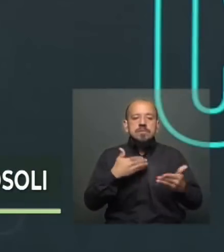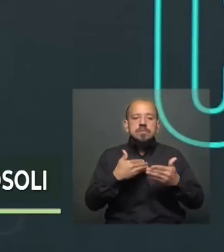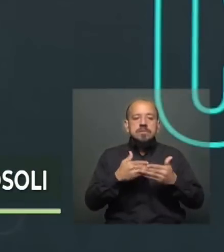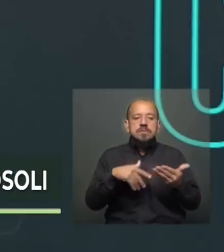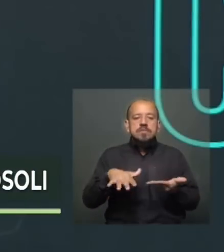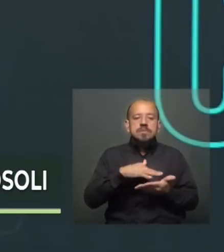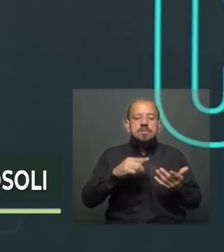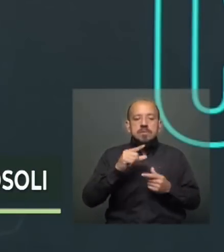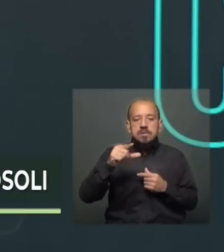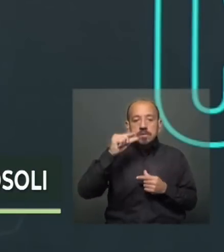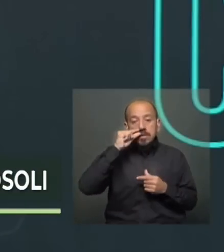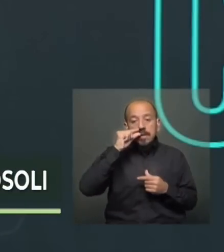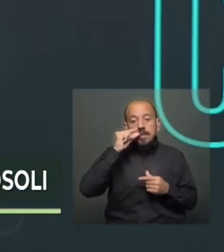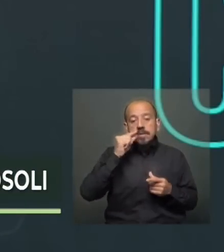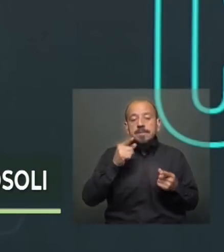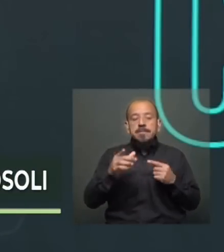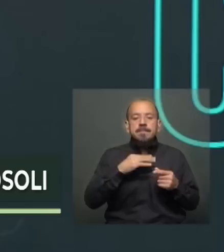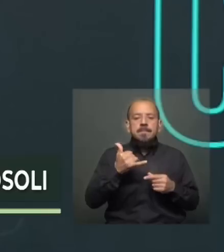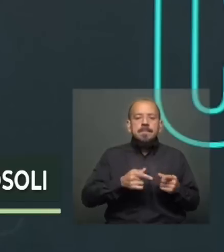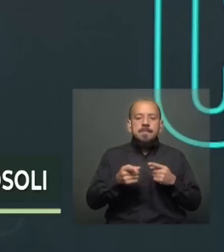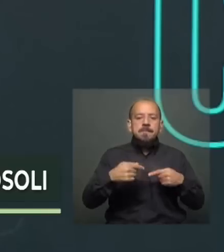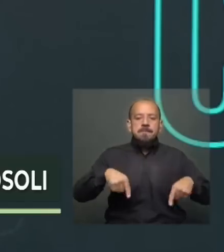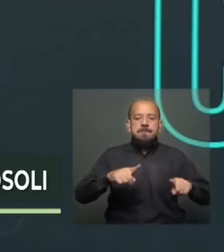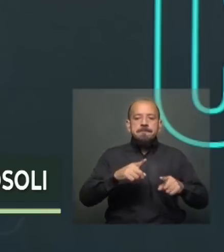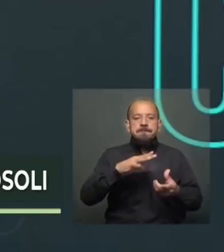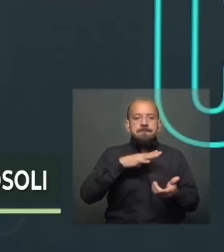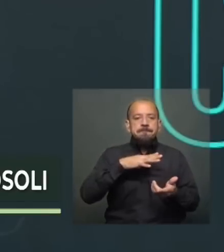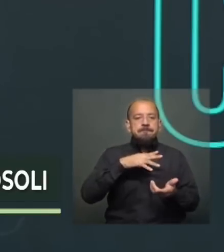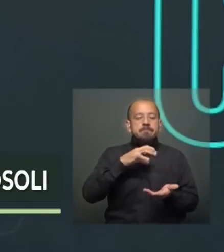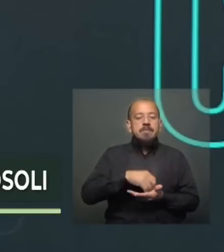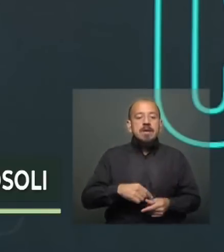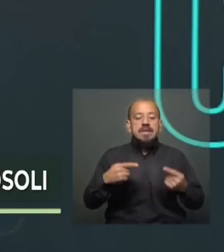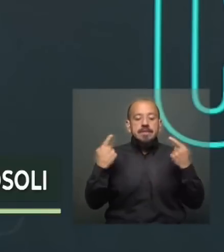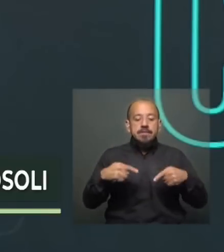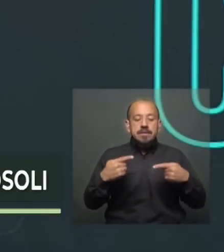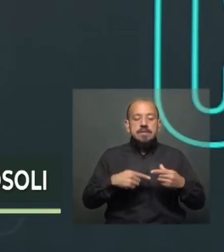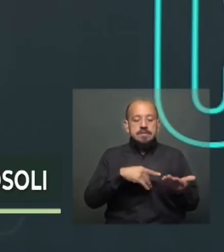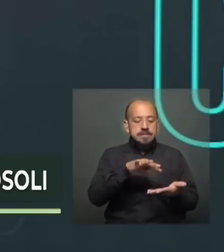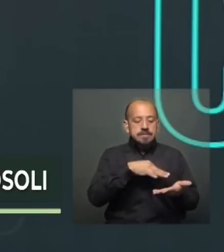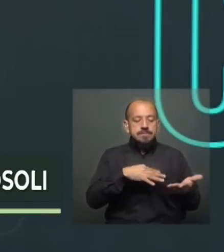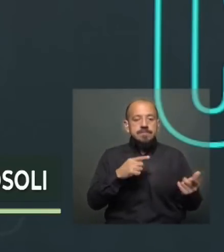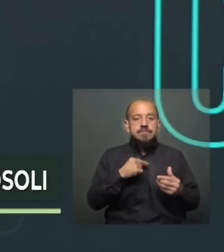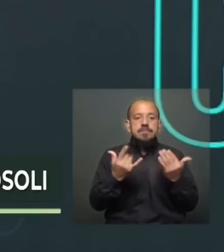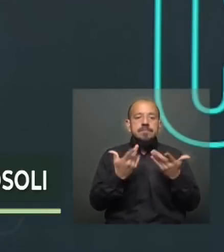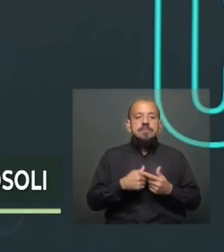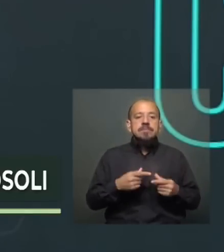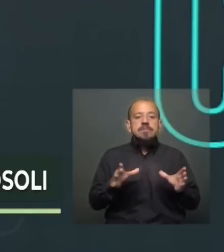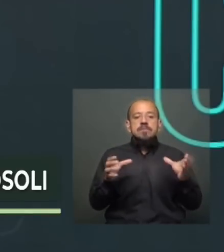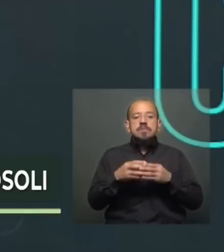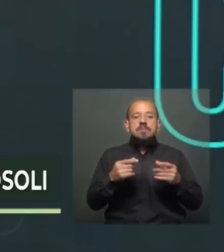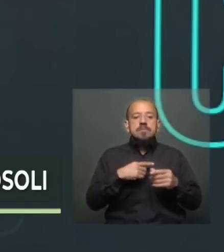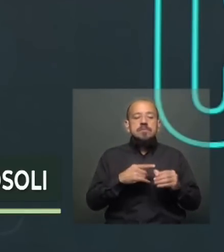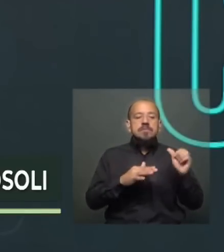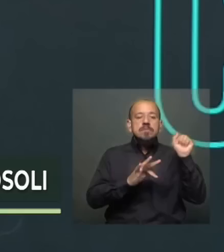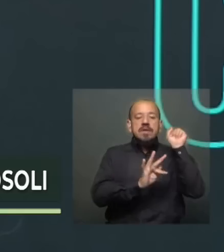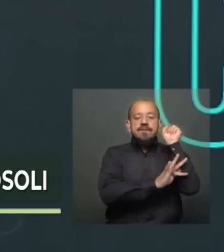cerenia al costado y que tiene este ciclo que es un ciclo de debate y lectura que está organizado por la colección feminista